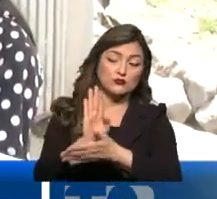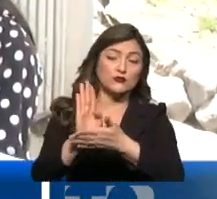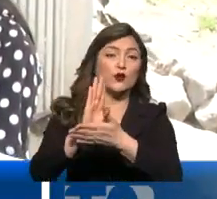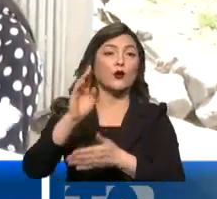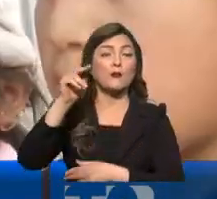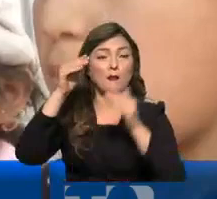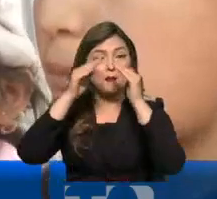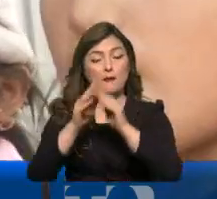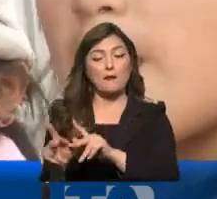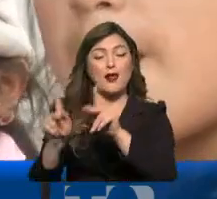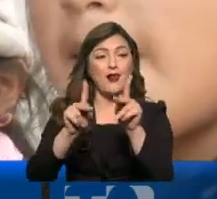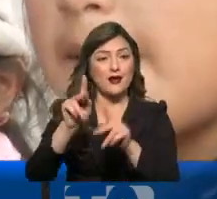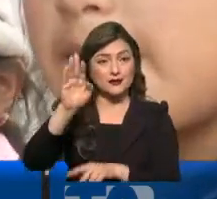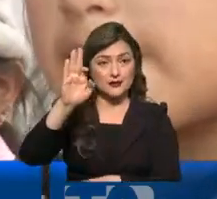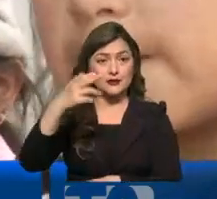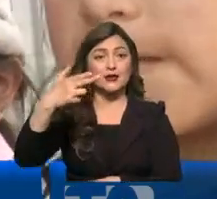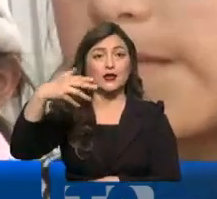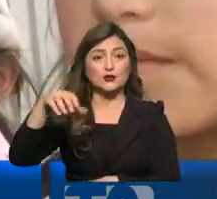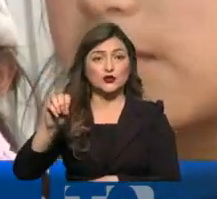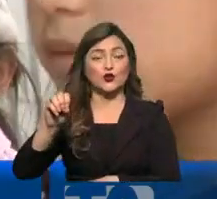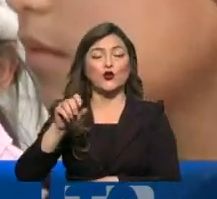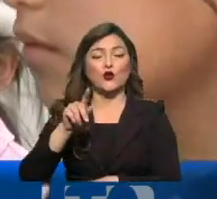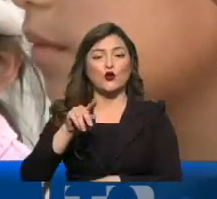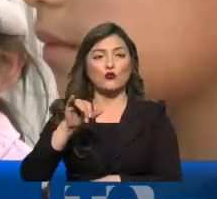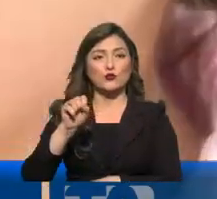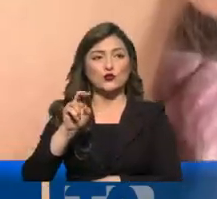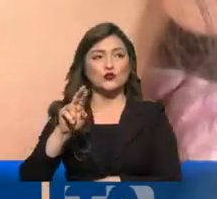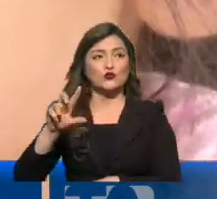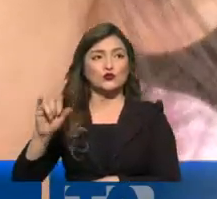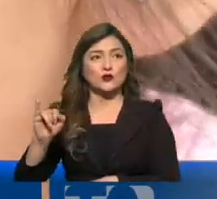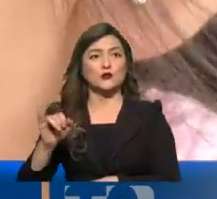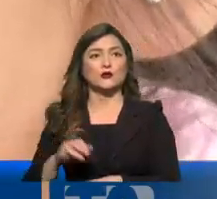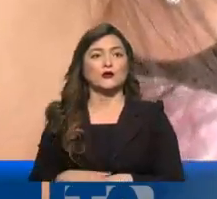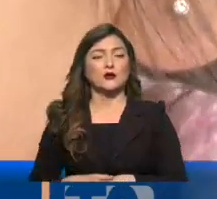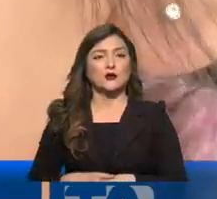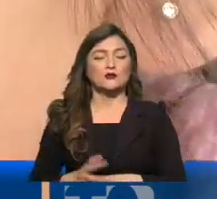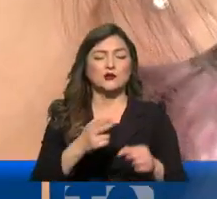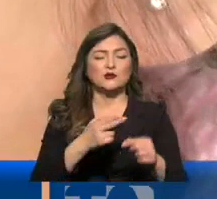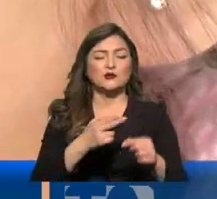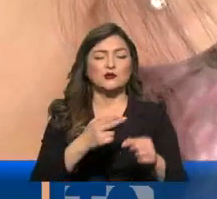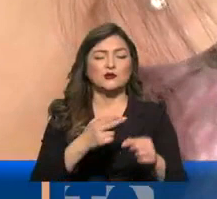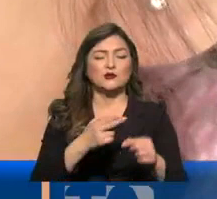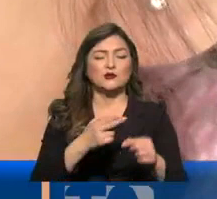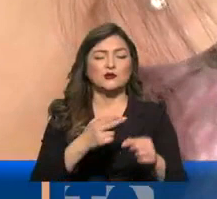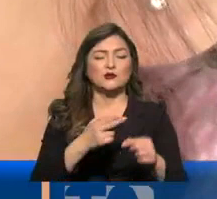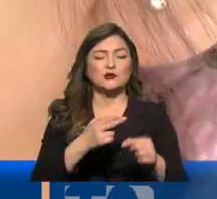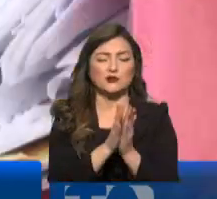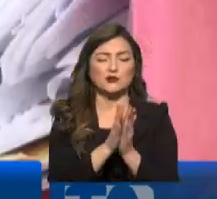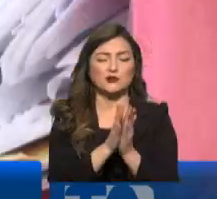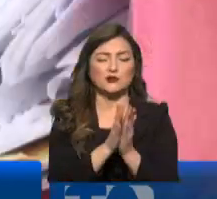Plantecho, en el sector de Pisulí. Según Mónica, mamá de los menores, lo hacen para no comprar útiles escolares.